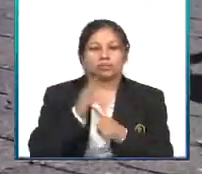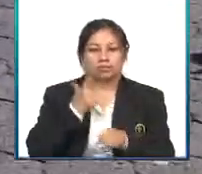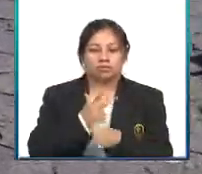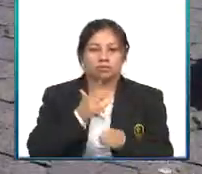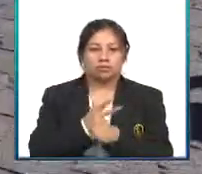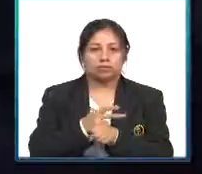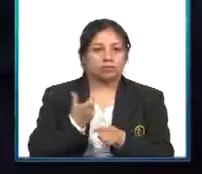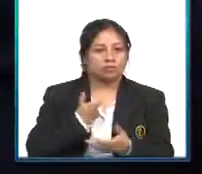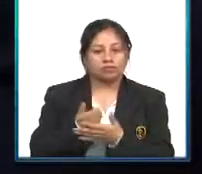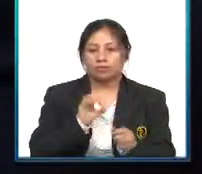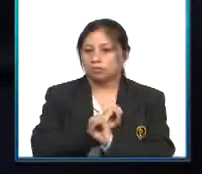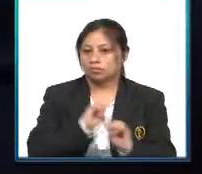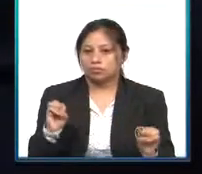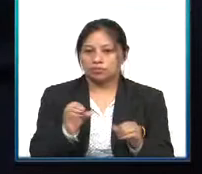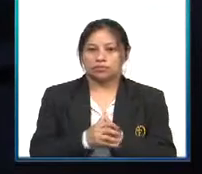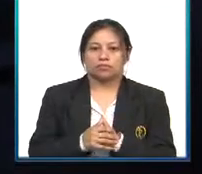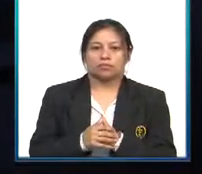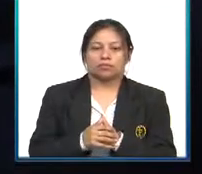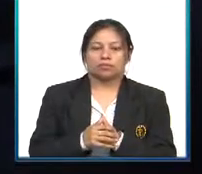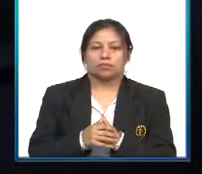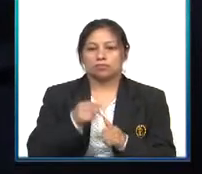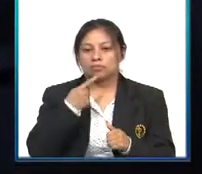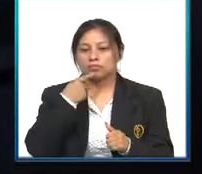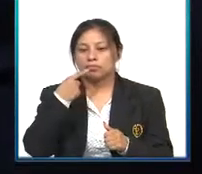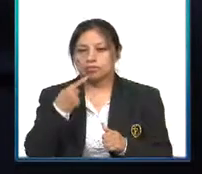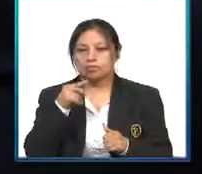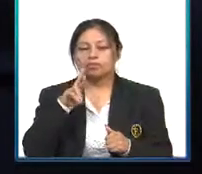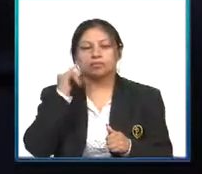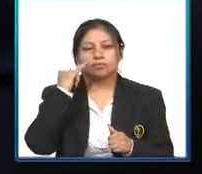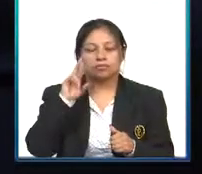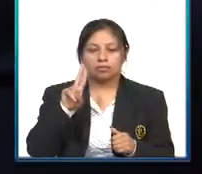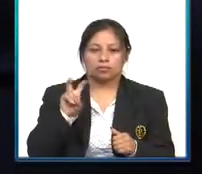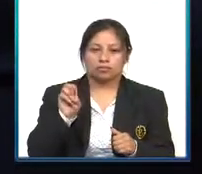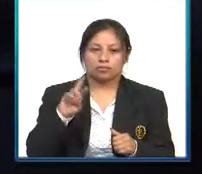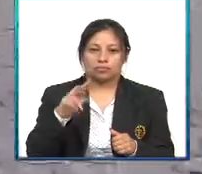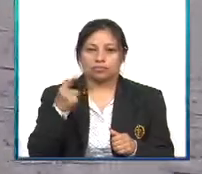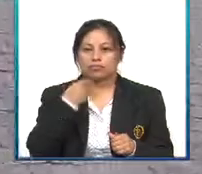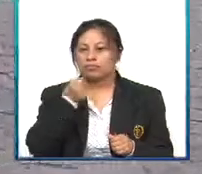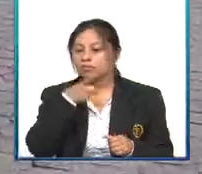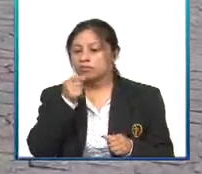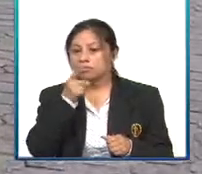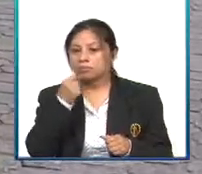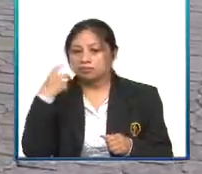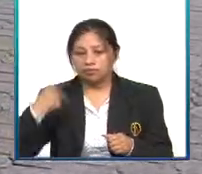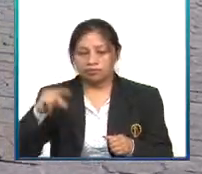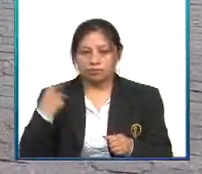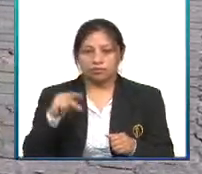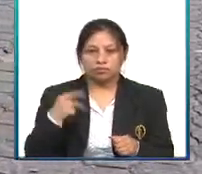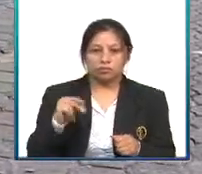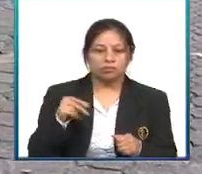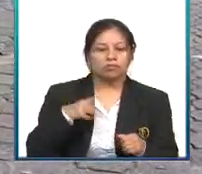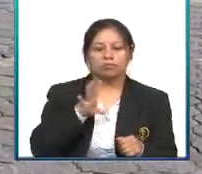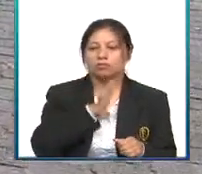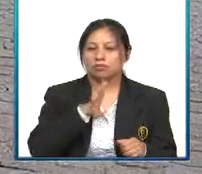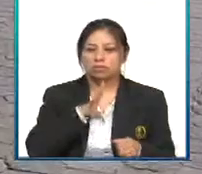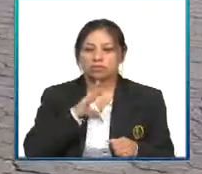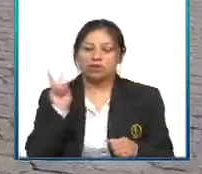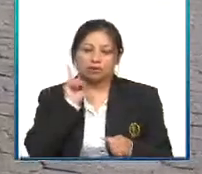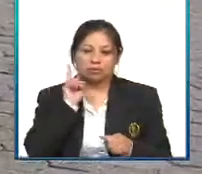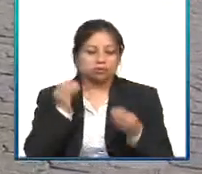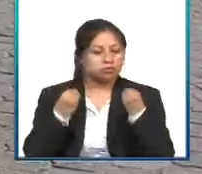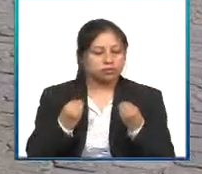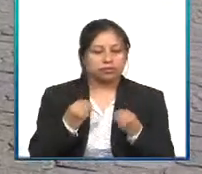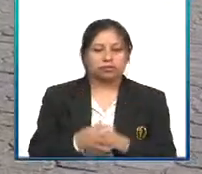guatemalteco bajo ningún argumento. El parlamentario Rivera Esteves mencionó que se debe denunciar inmediatamente todo tipo de abuso en los cobros